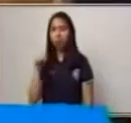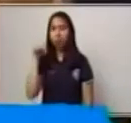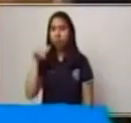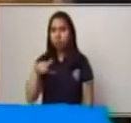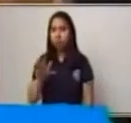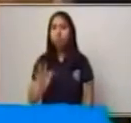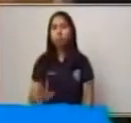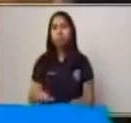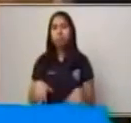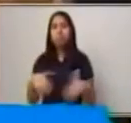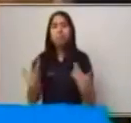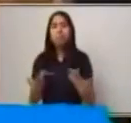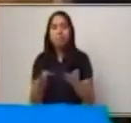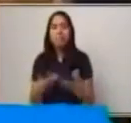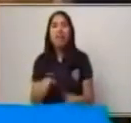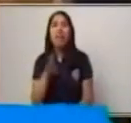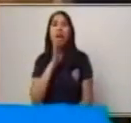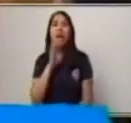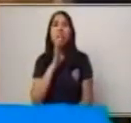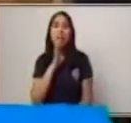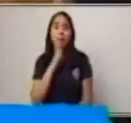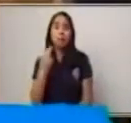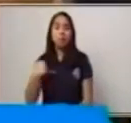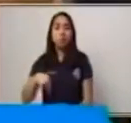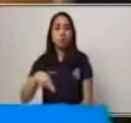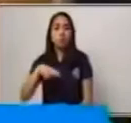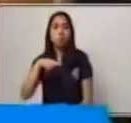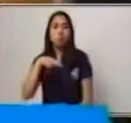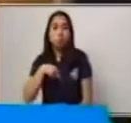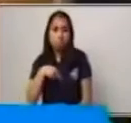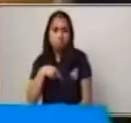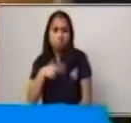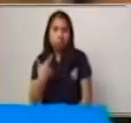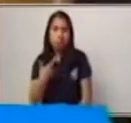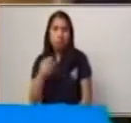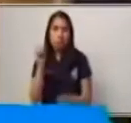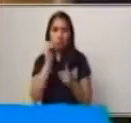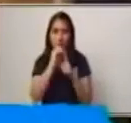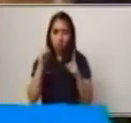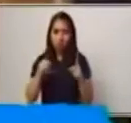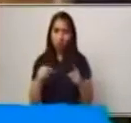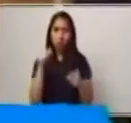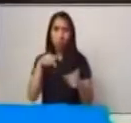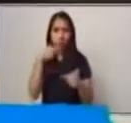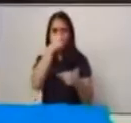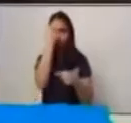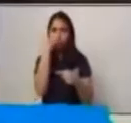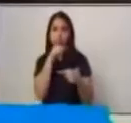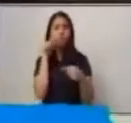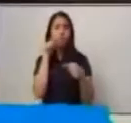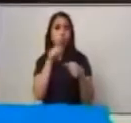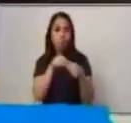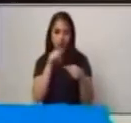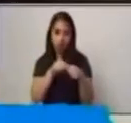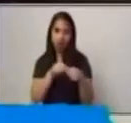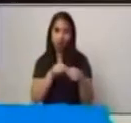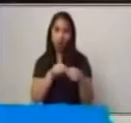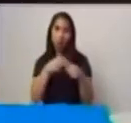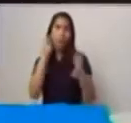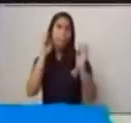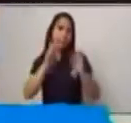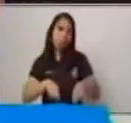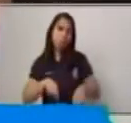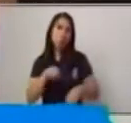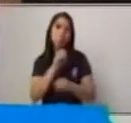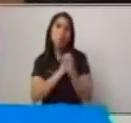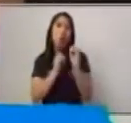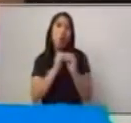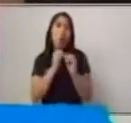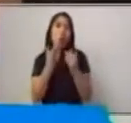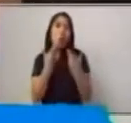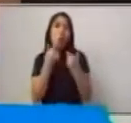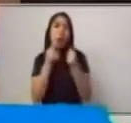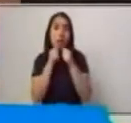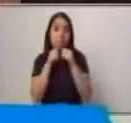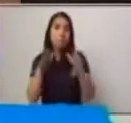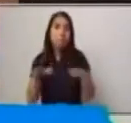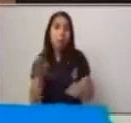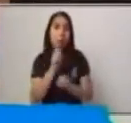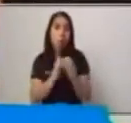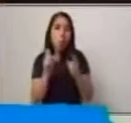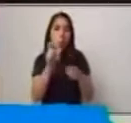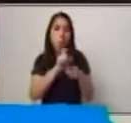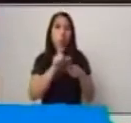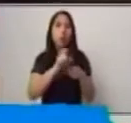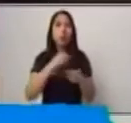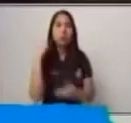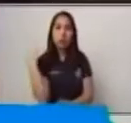elemento del cual se dice algo. ¿Y cómo lo podemos identificar? A partir de preguntarnos quién o qué se está